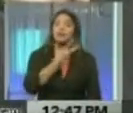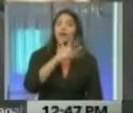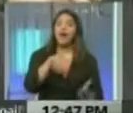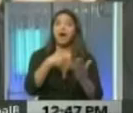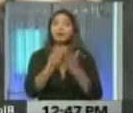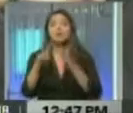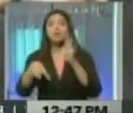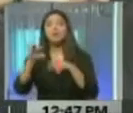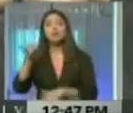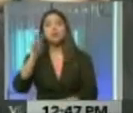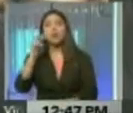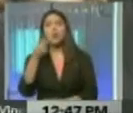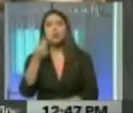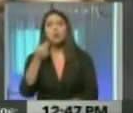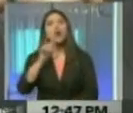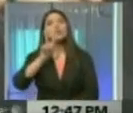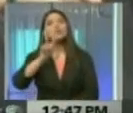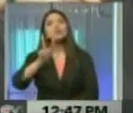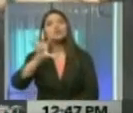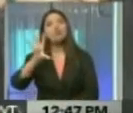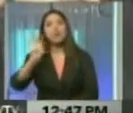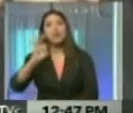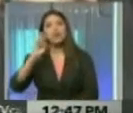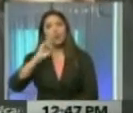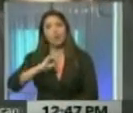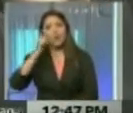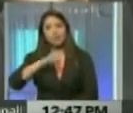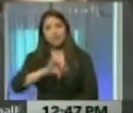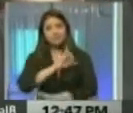12 de julio, por un precio de 250